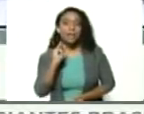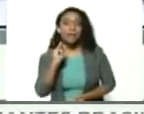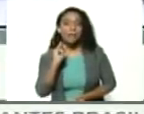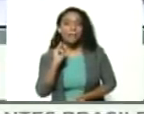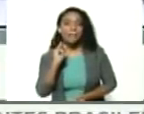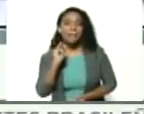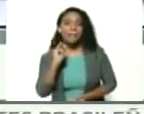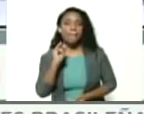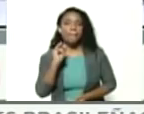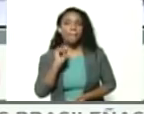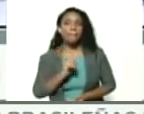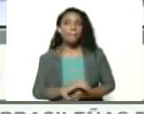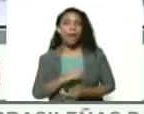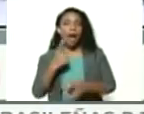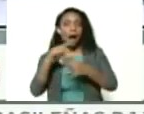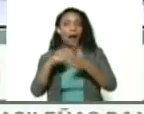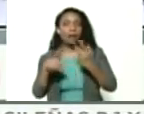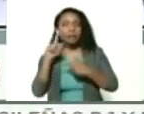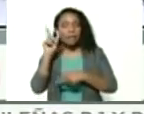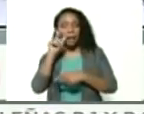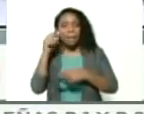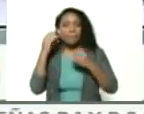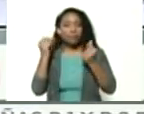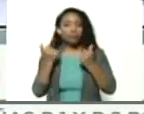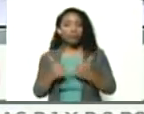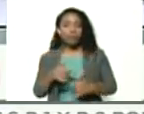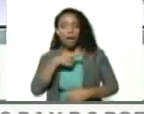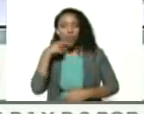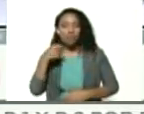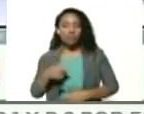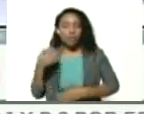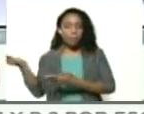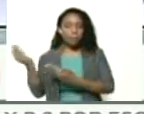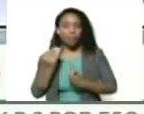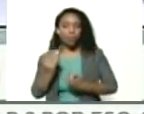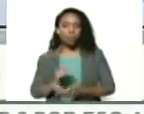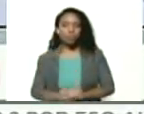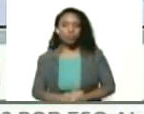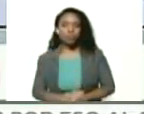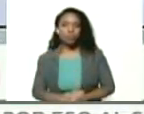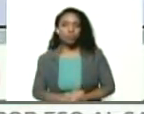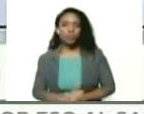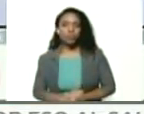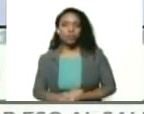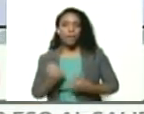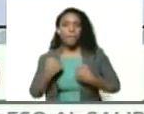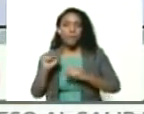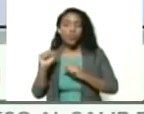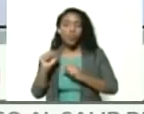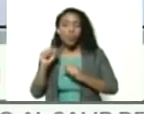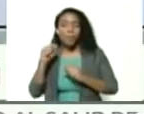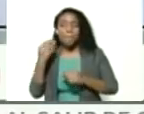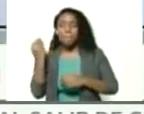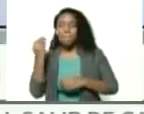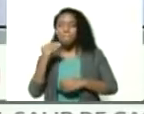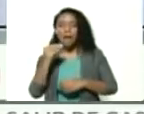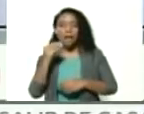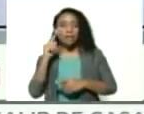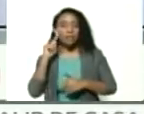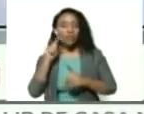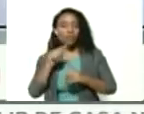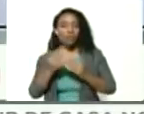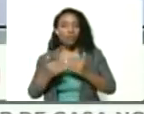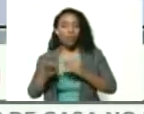Favipiravir. Inmediatamente lo trajimos de Rusia. Los antivirales más avanzados del mundo.